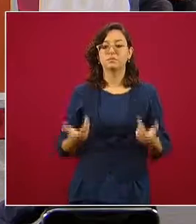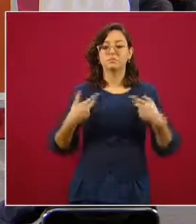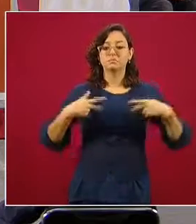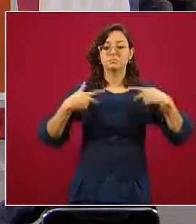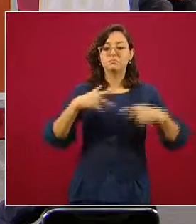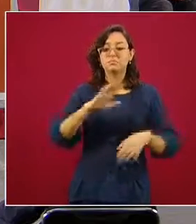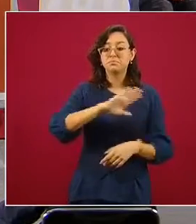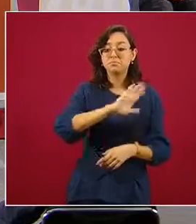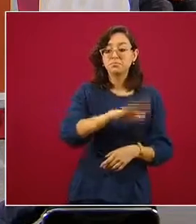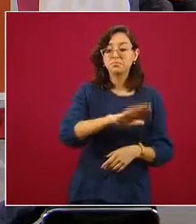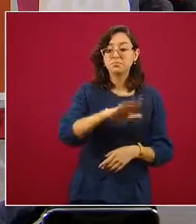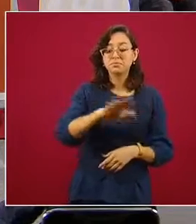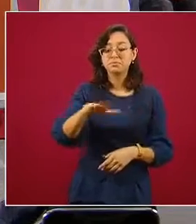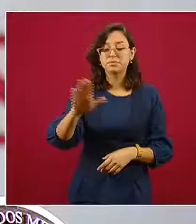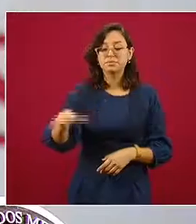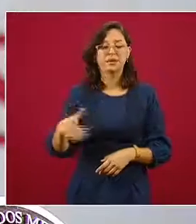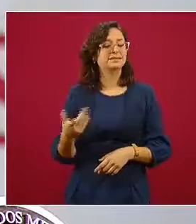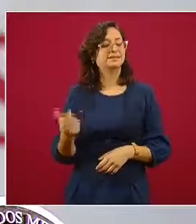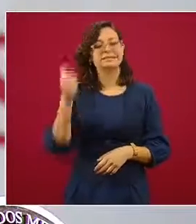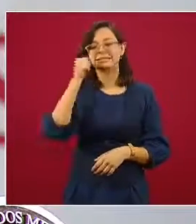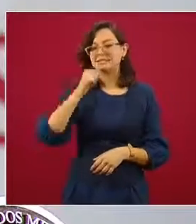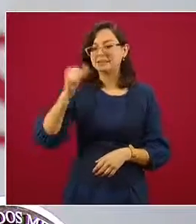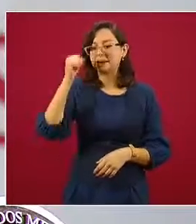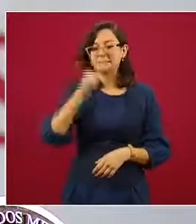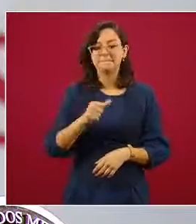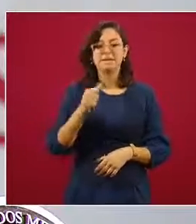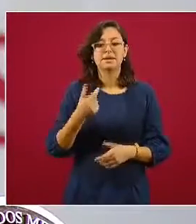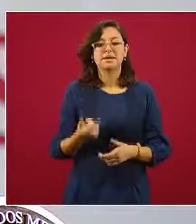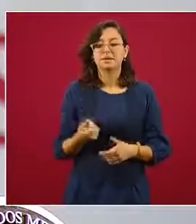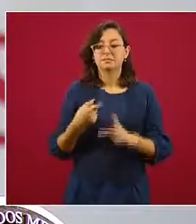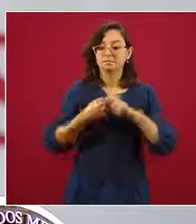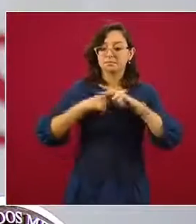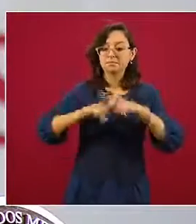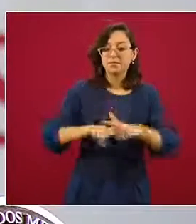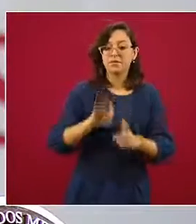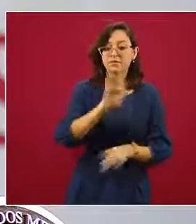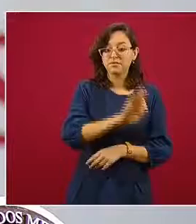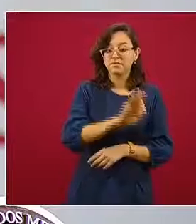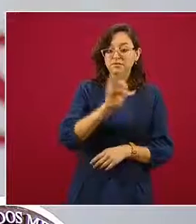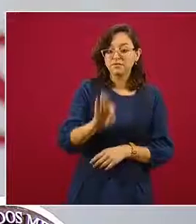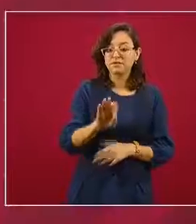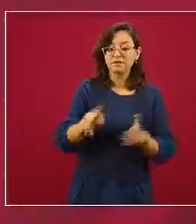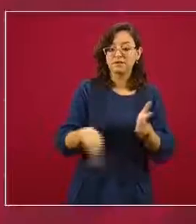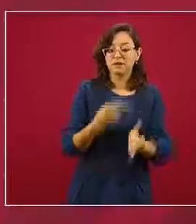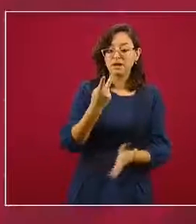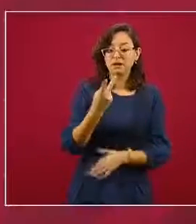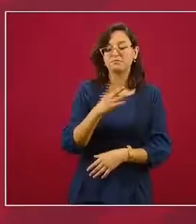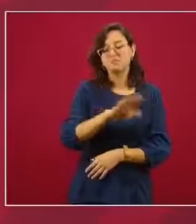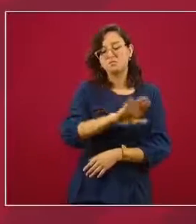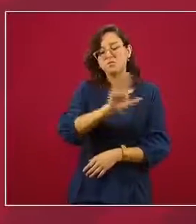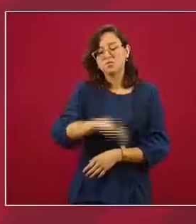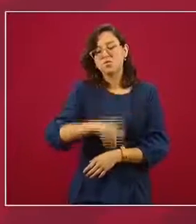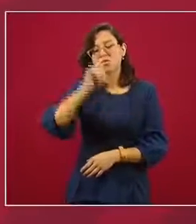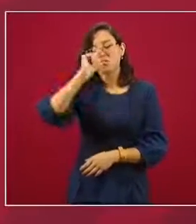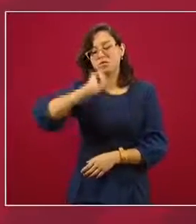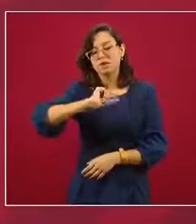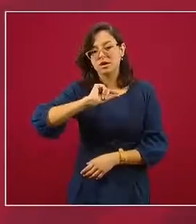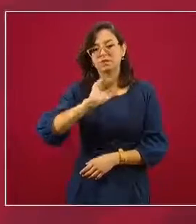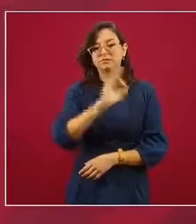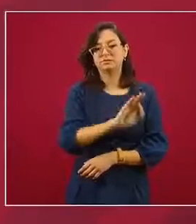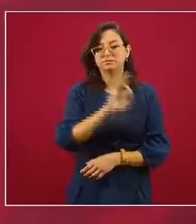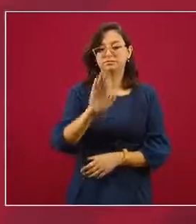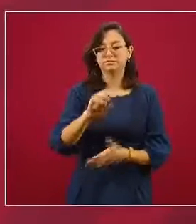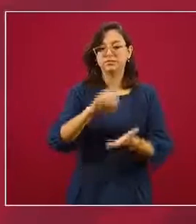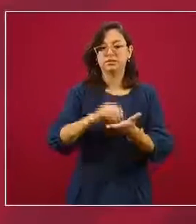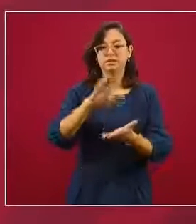Esta mortalidad la presentamos siempre por fecha de inicio o por fecha de ocurrencia. es la fecha donde ocurre la mortalidad,